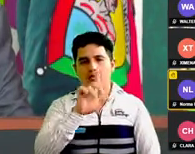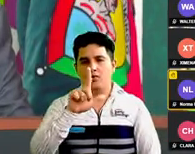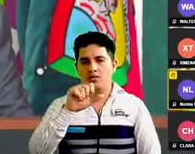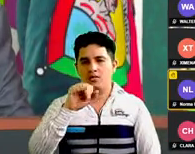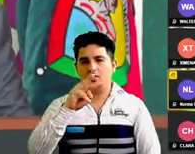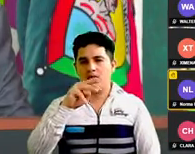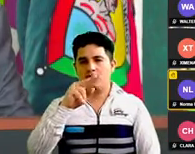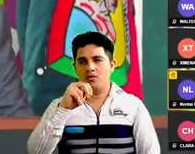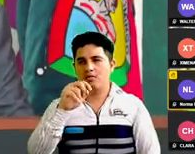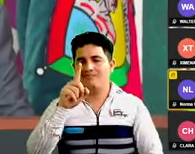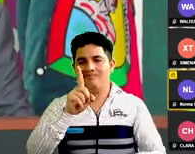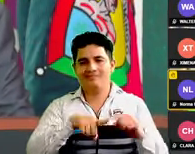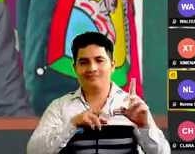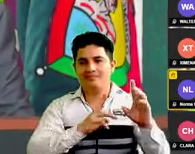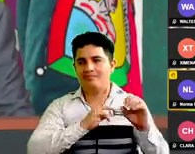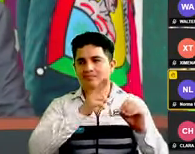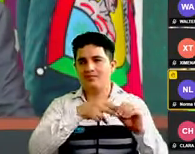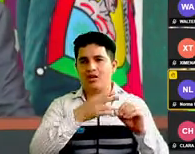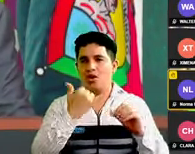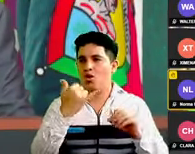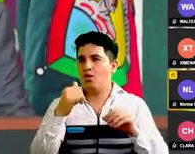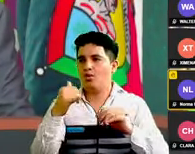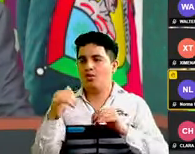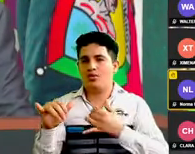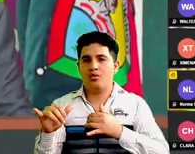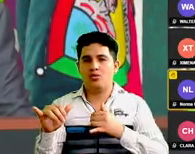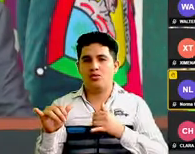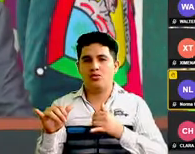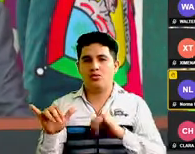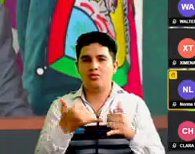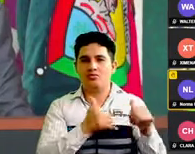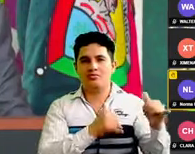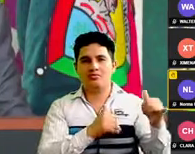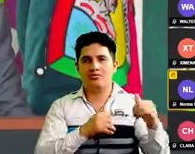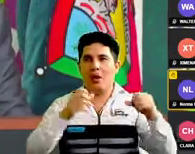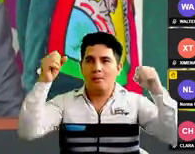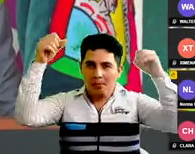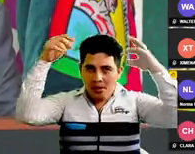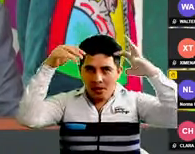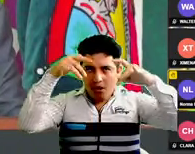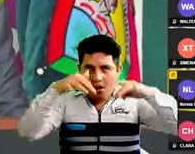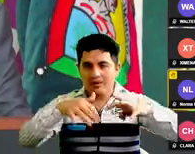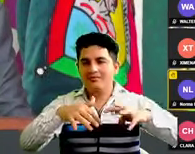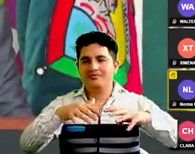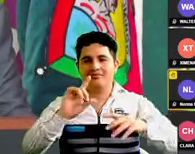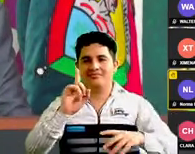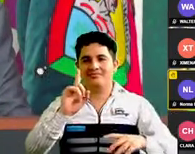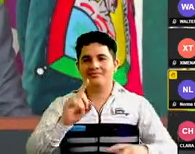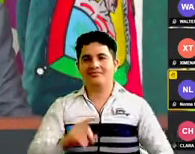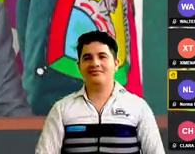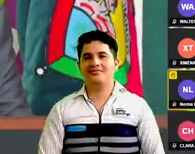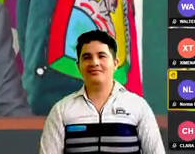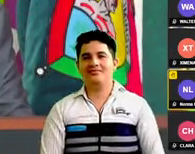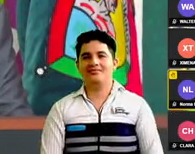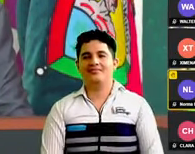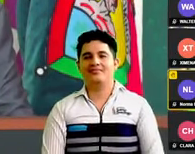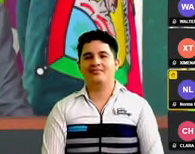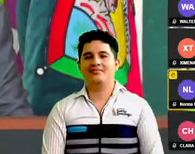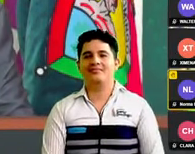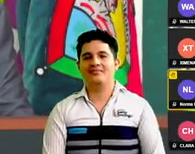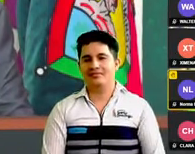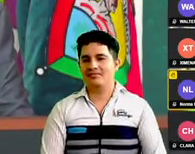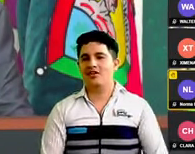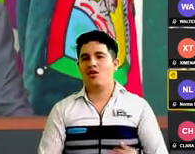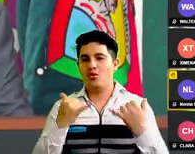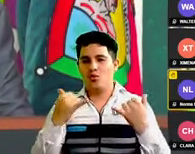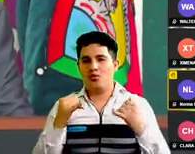condiciones adecuadas, ahora ya no va a jugar el invernal. Pero invernal era porque el agua le daba hasta el tobillo al pobre jugador. Hoy ya